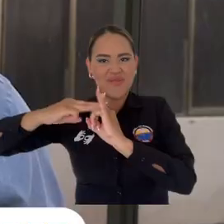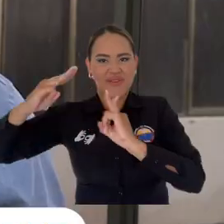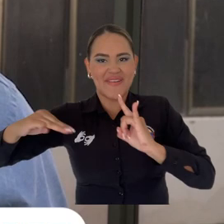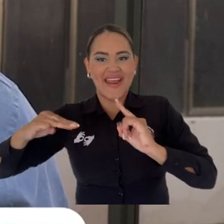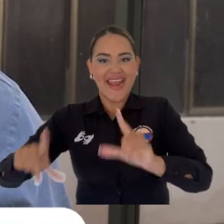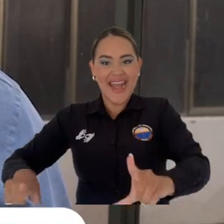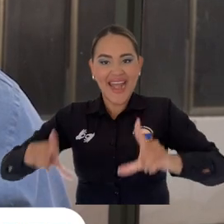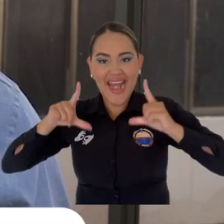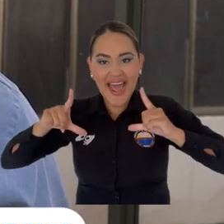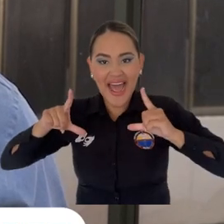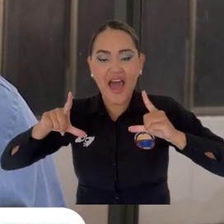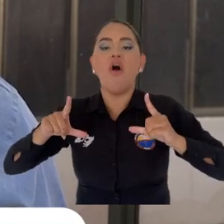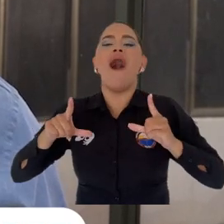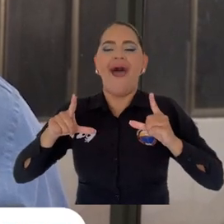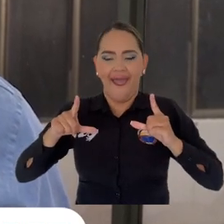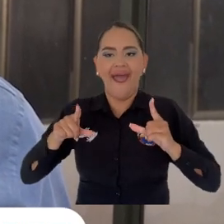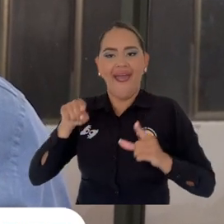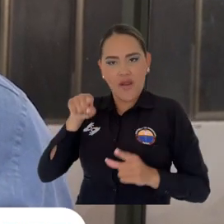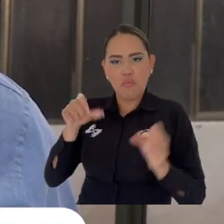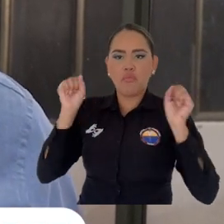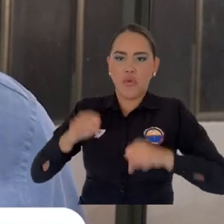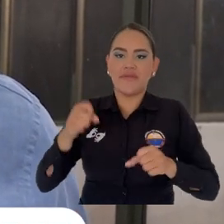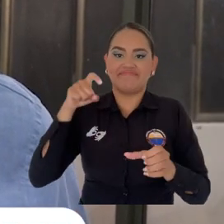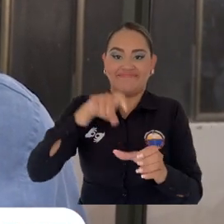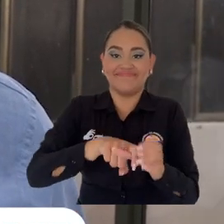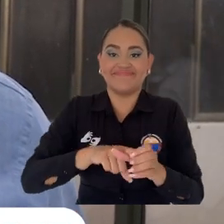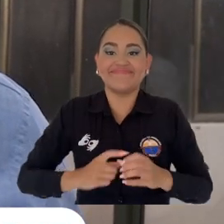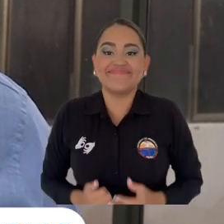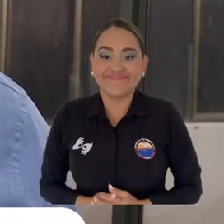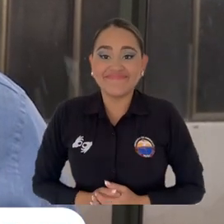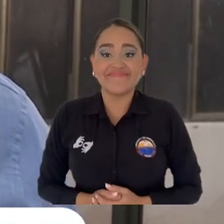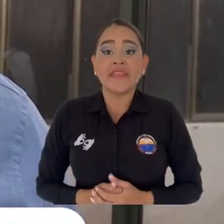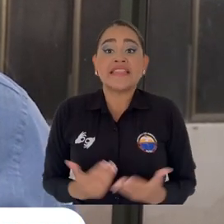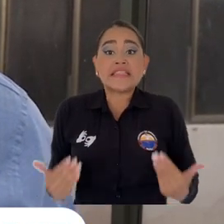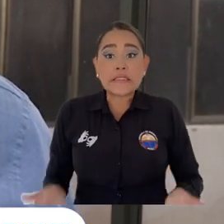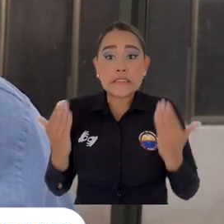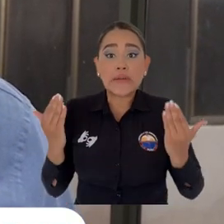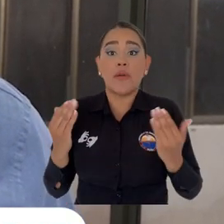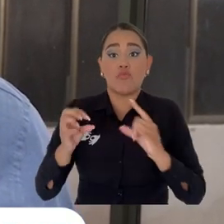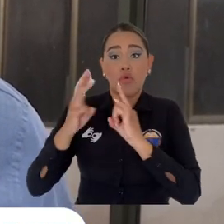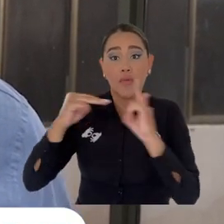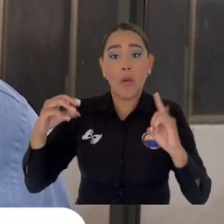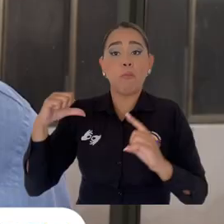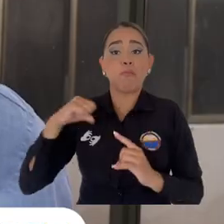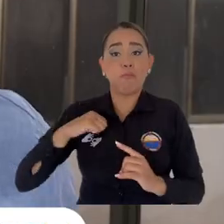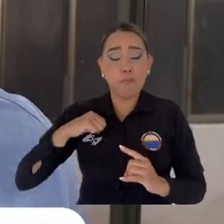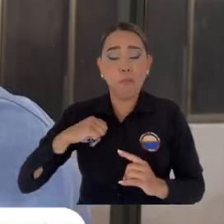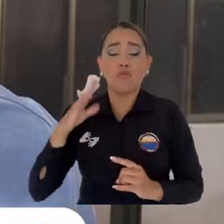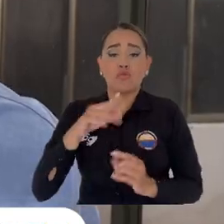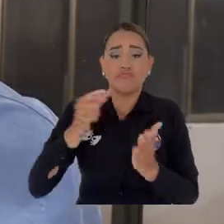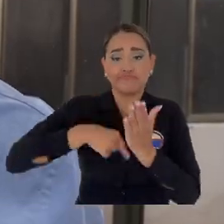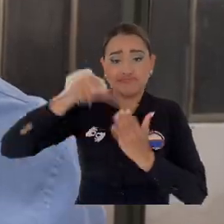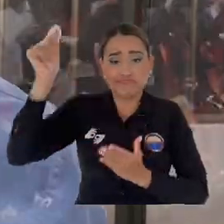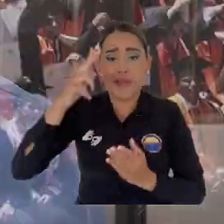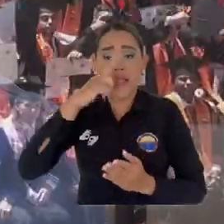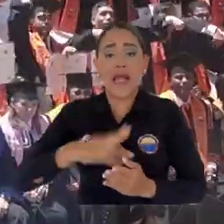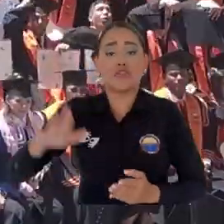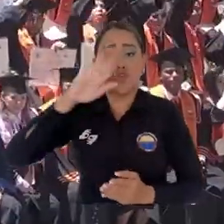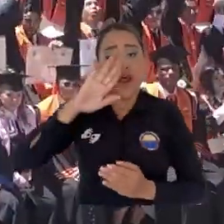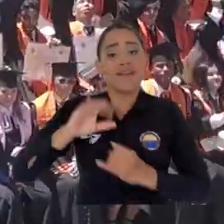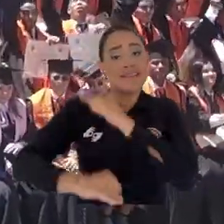La Universidad del Magdalena, por la acreditación que tiene a nivel nacional e internacional, se convierte en una